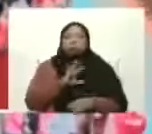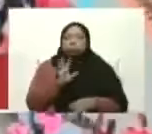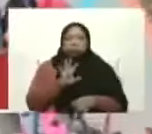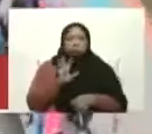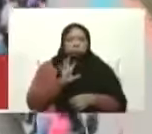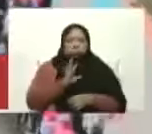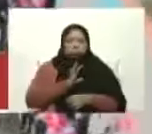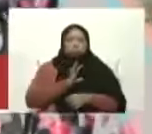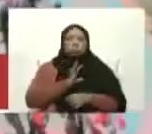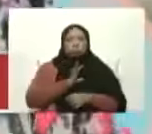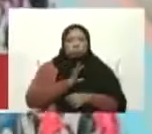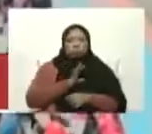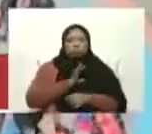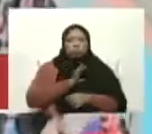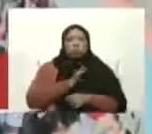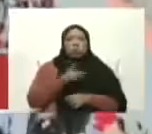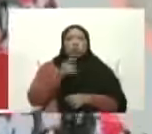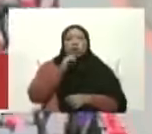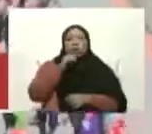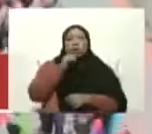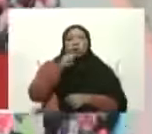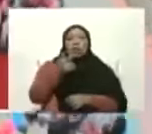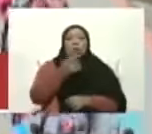Creen que es que el cambur verde mancha.